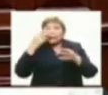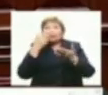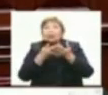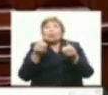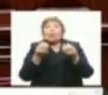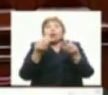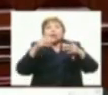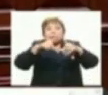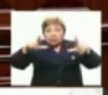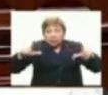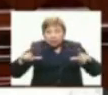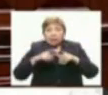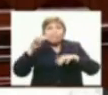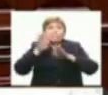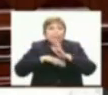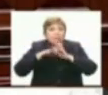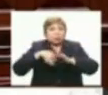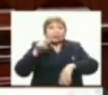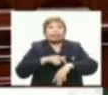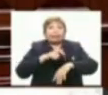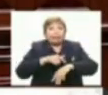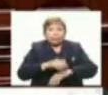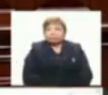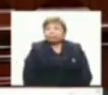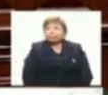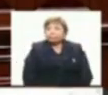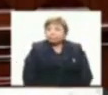catastral urbano en menos tiempo.